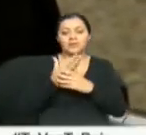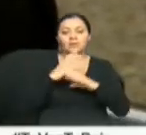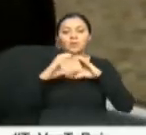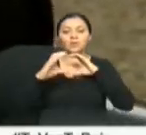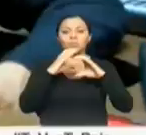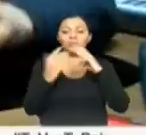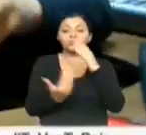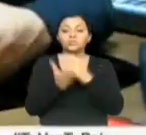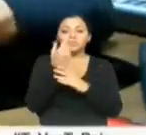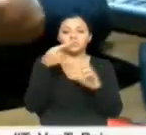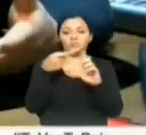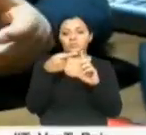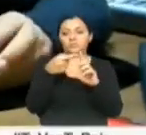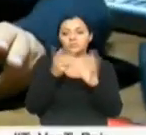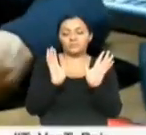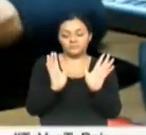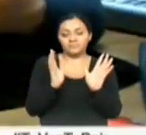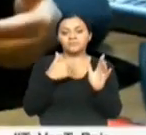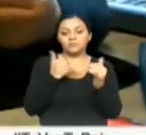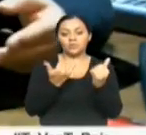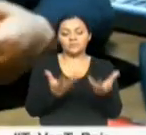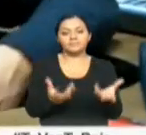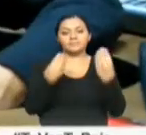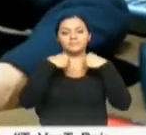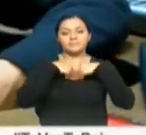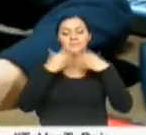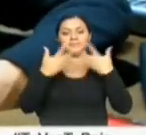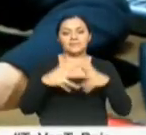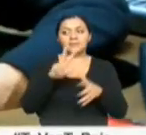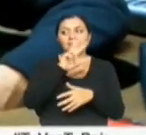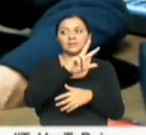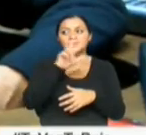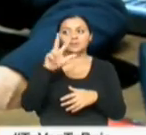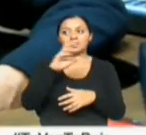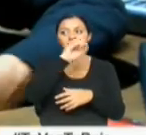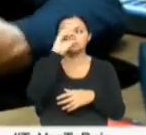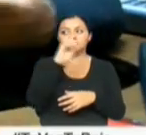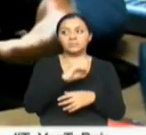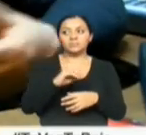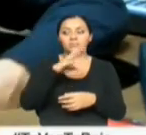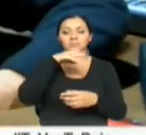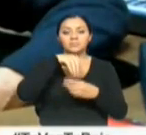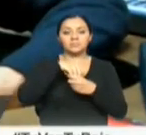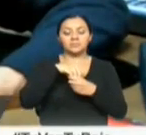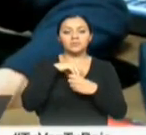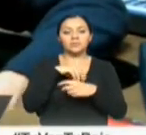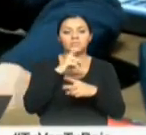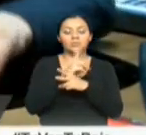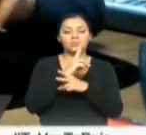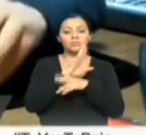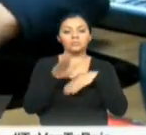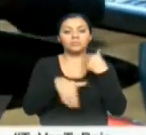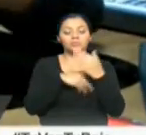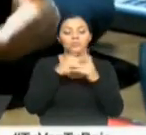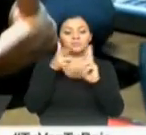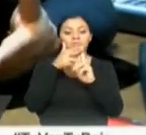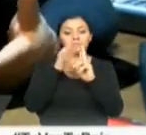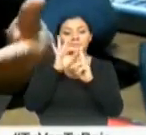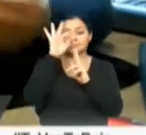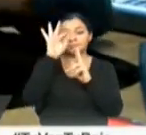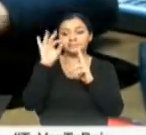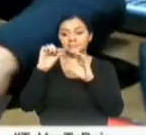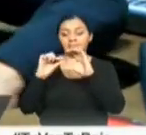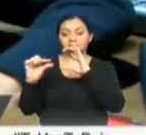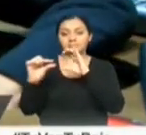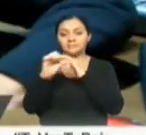de comunicación. Nosotros nos estamos acogiendo a ese 33% del uso del espectro radioeléctrico que se destina a las